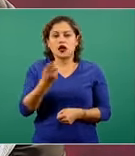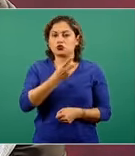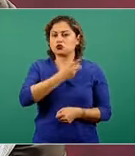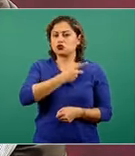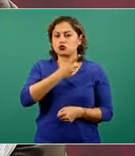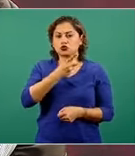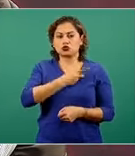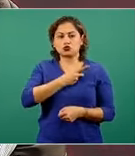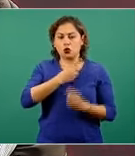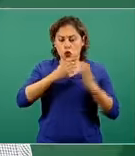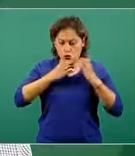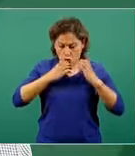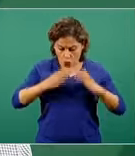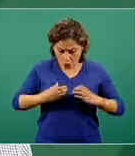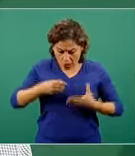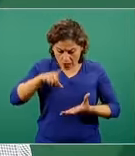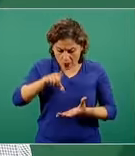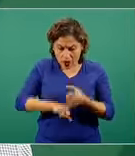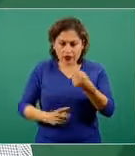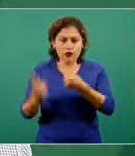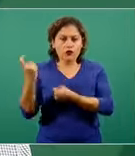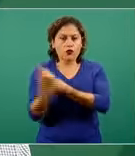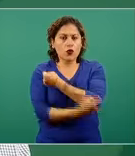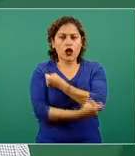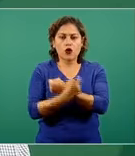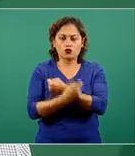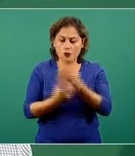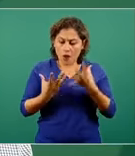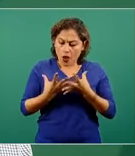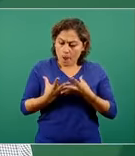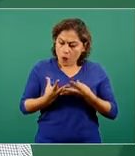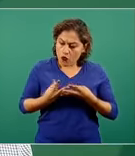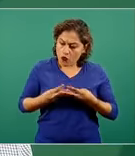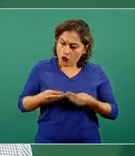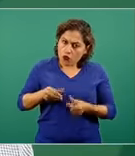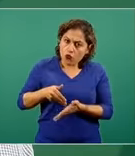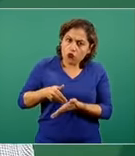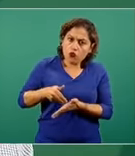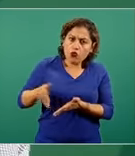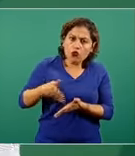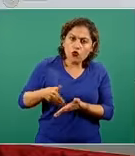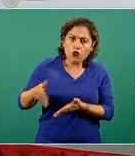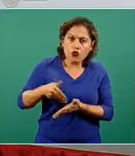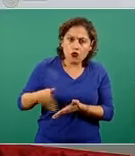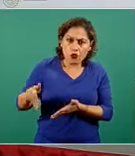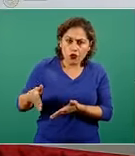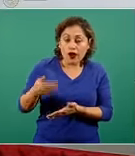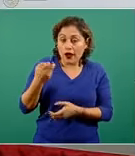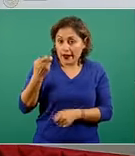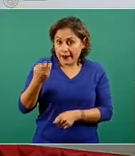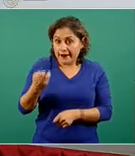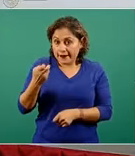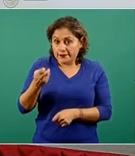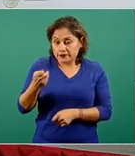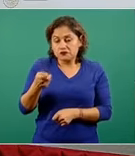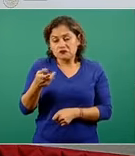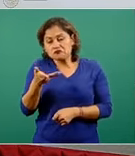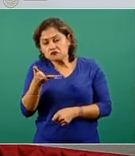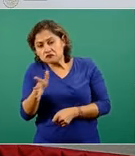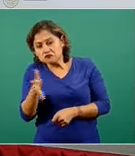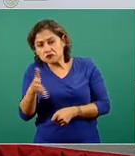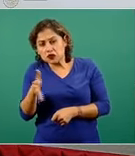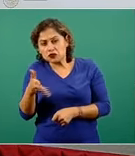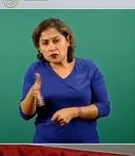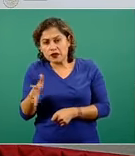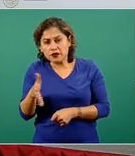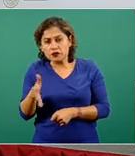es decir, la misma historia natural de este COVID leve hace que una persona que enferma en un promedio que está entre